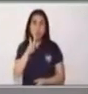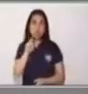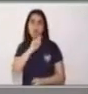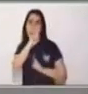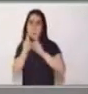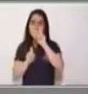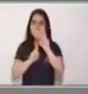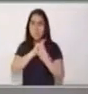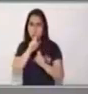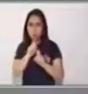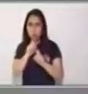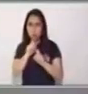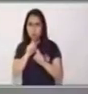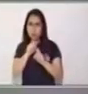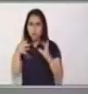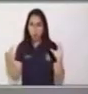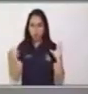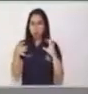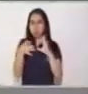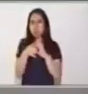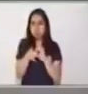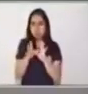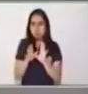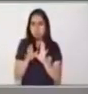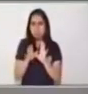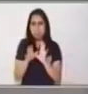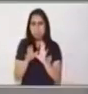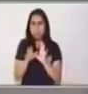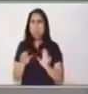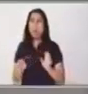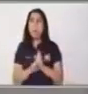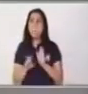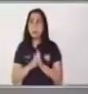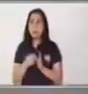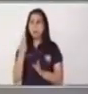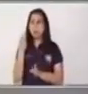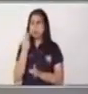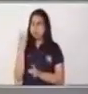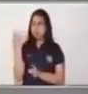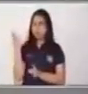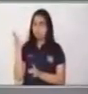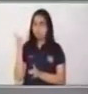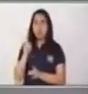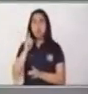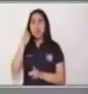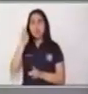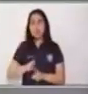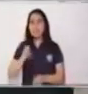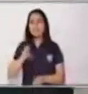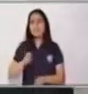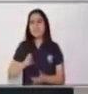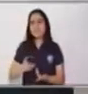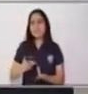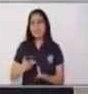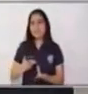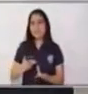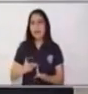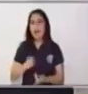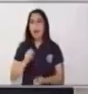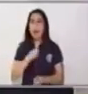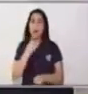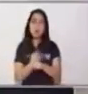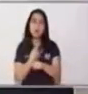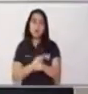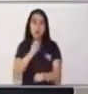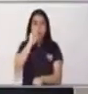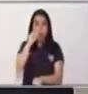colocar una coma o algún punto y coma. Y podemos iniciarlas con mayúsculas sin ningún problema.